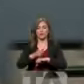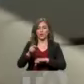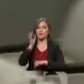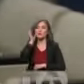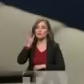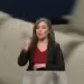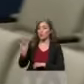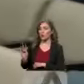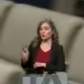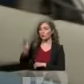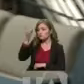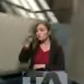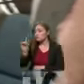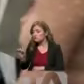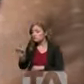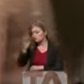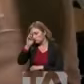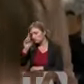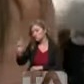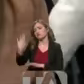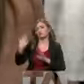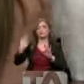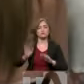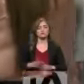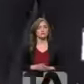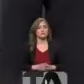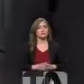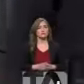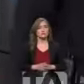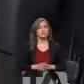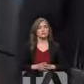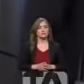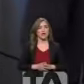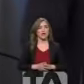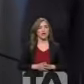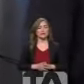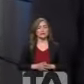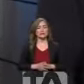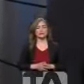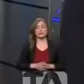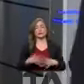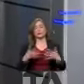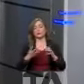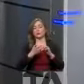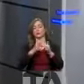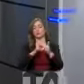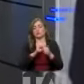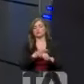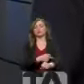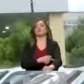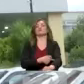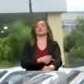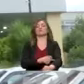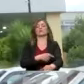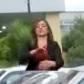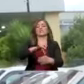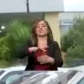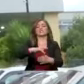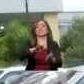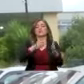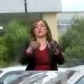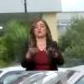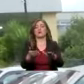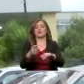de la esposa de Trujillo, pero daban a conocer que su estado sigue siendo crítico y que aún no se establece un tiempo para